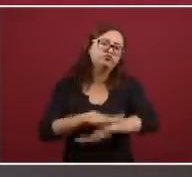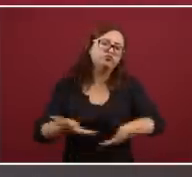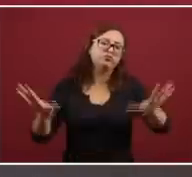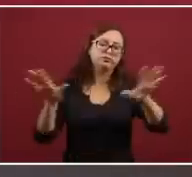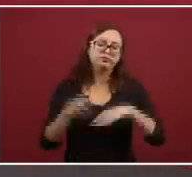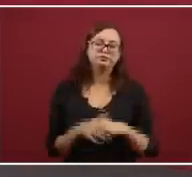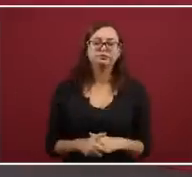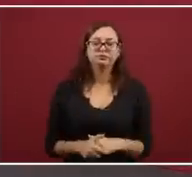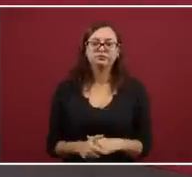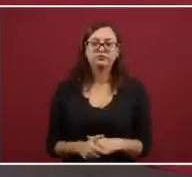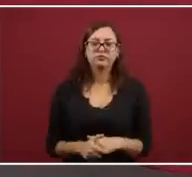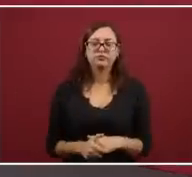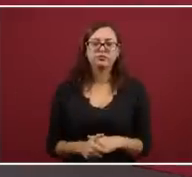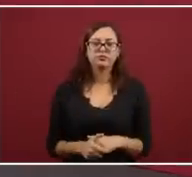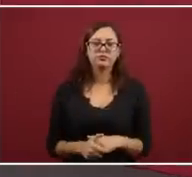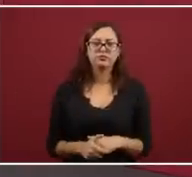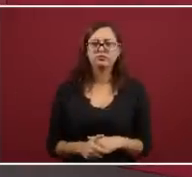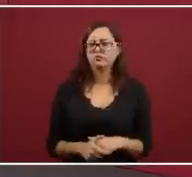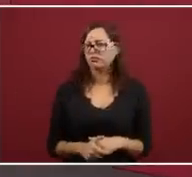acertaría